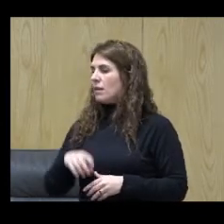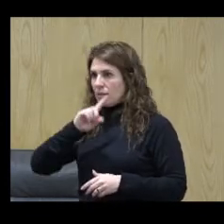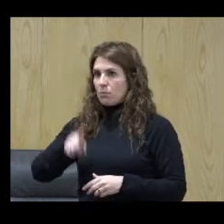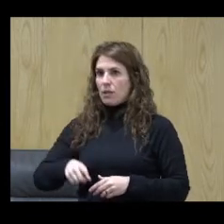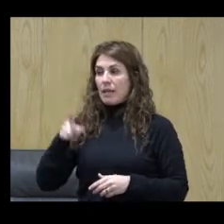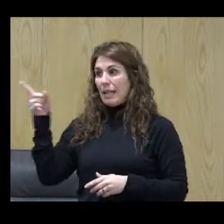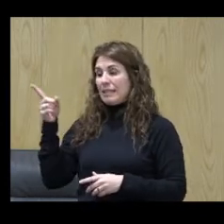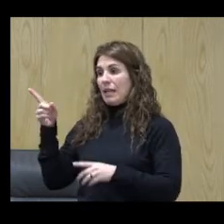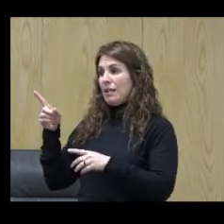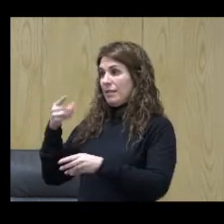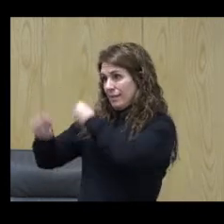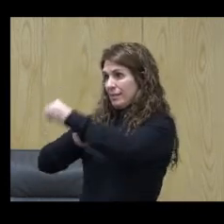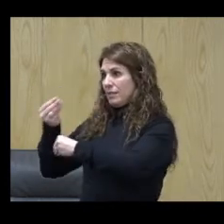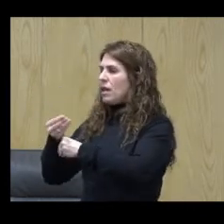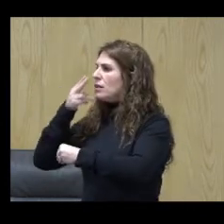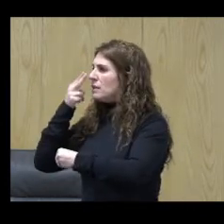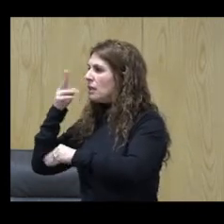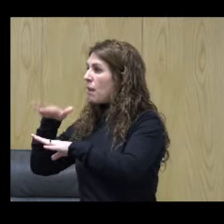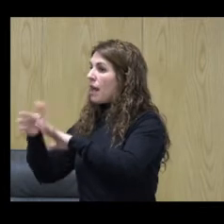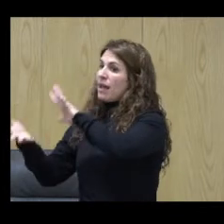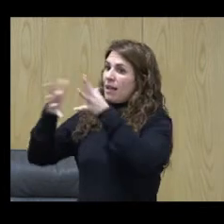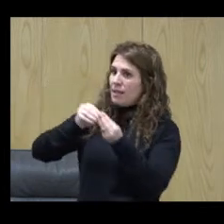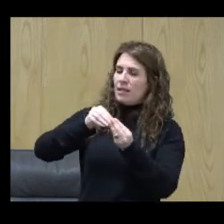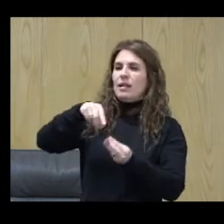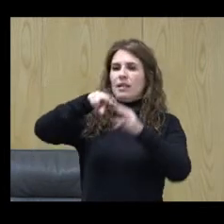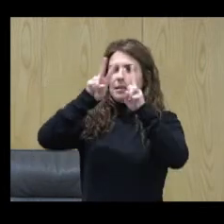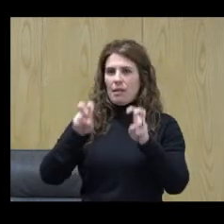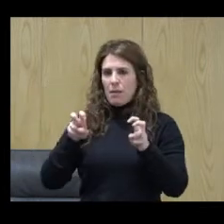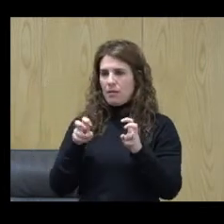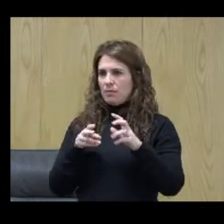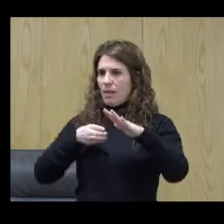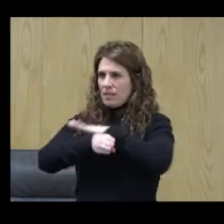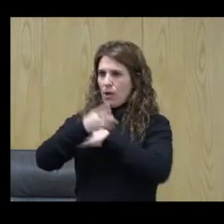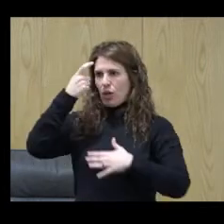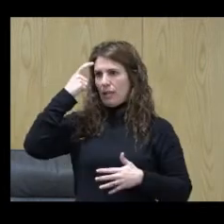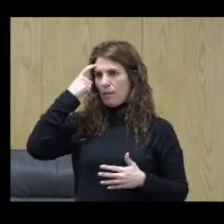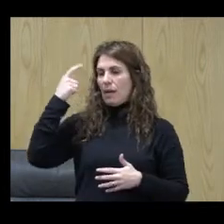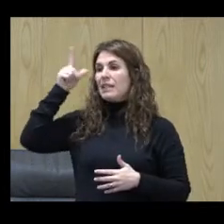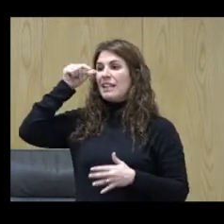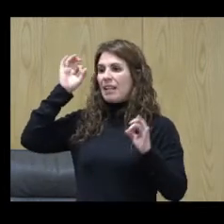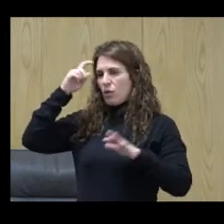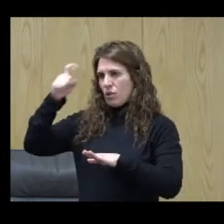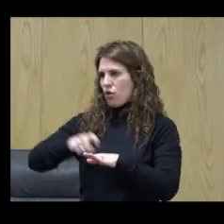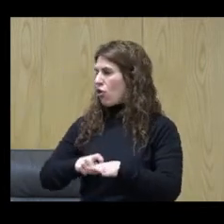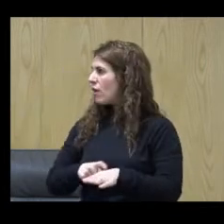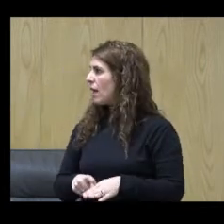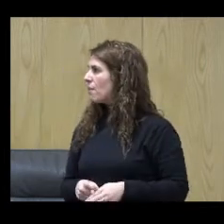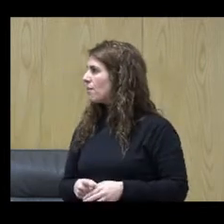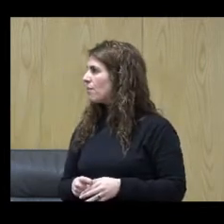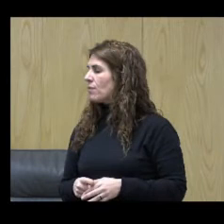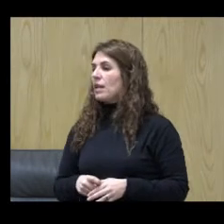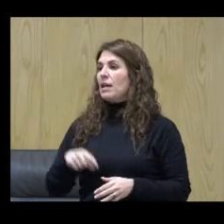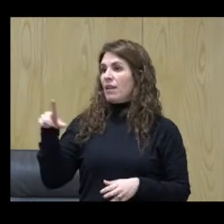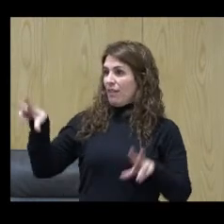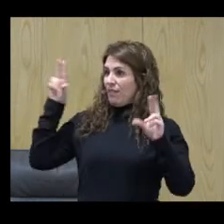aplicarlo dentro de este ámbito de la accesibilidad cognitiva. Es catedrático de psicología. Y a